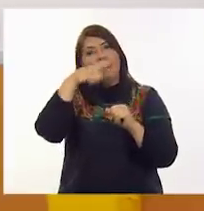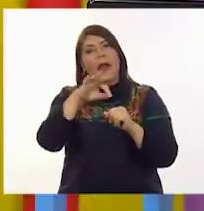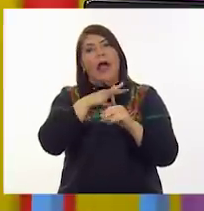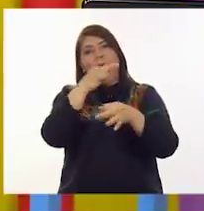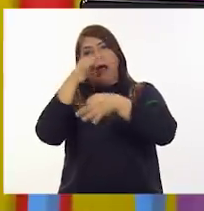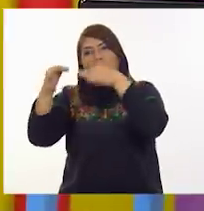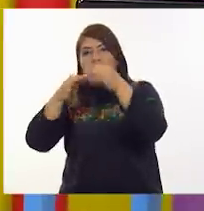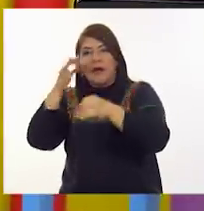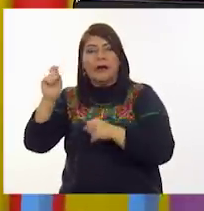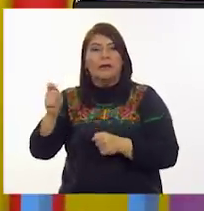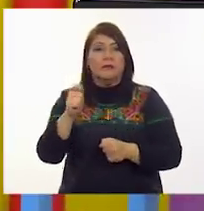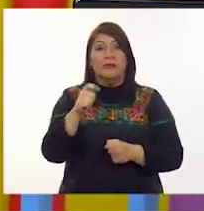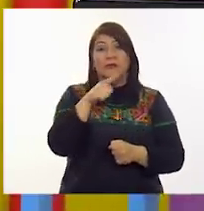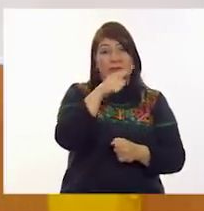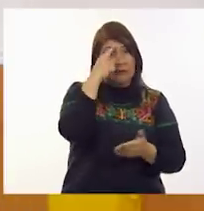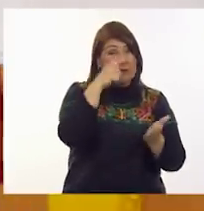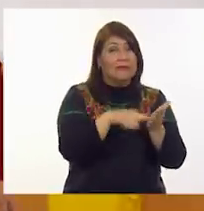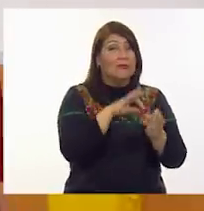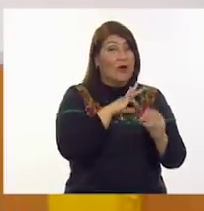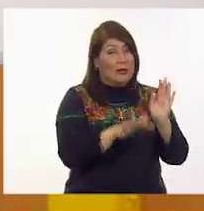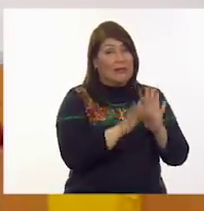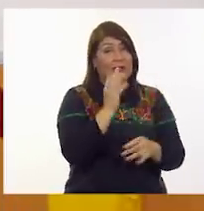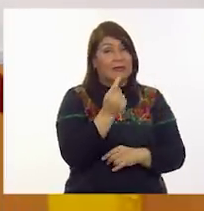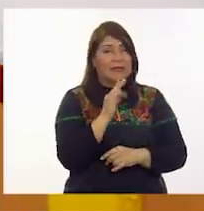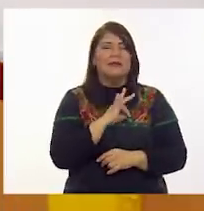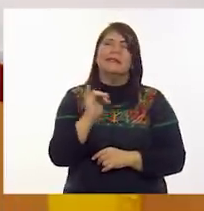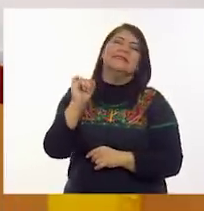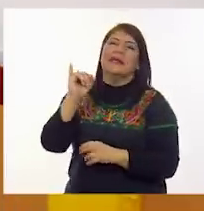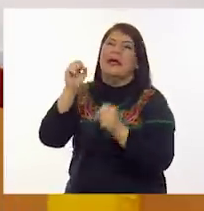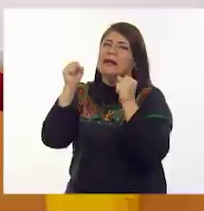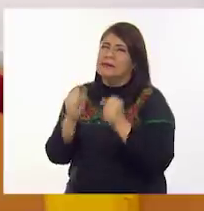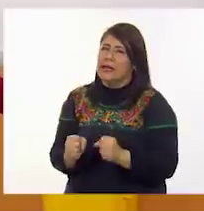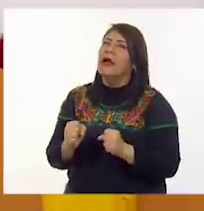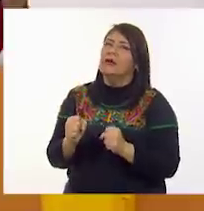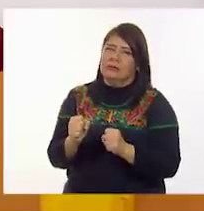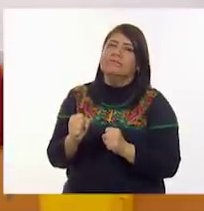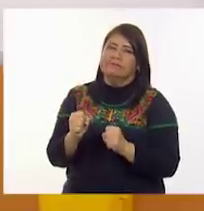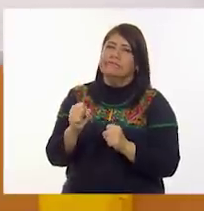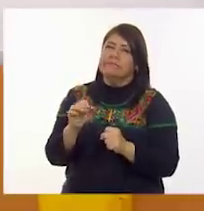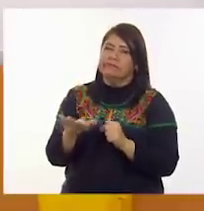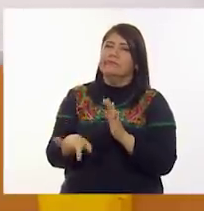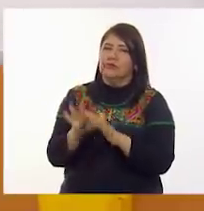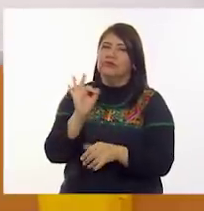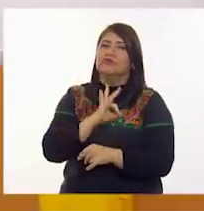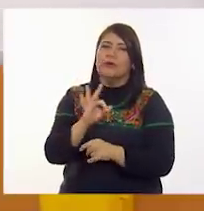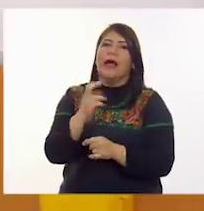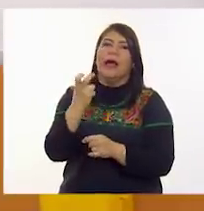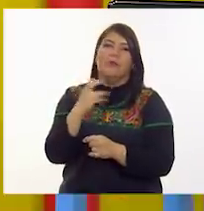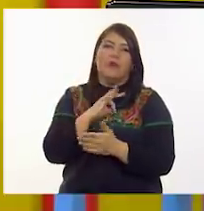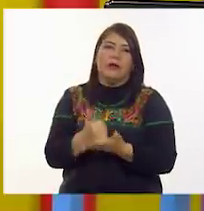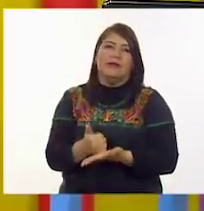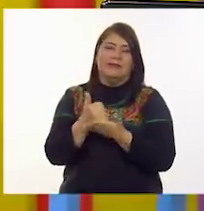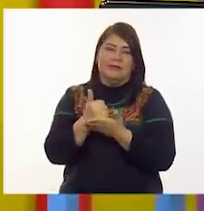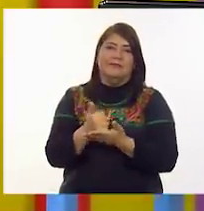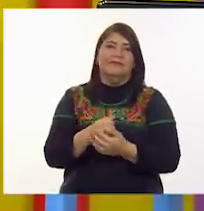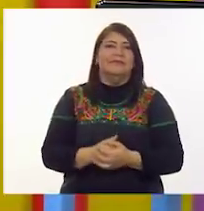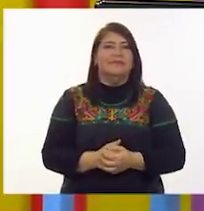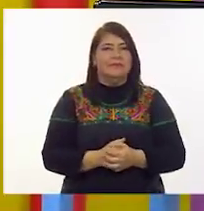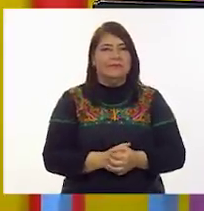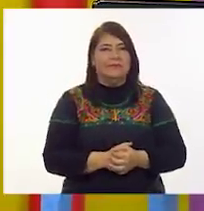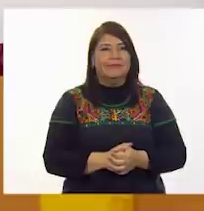Mambo aparezca, maestra Adri? Claro que aparecerá. Confía en que todo lo que estamos haciendo dará frutos. Y bueno,